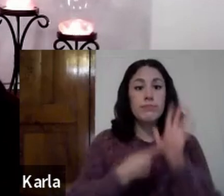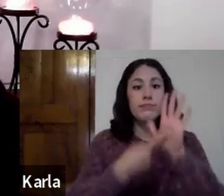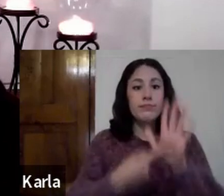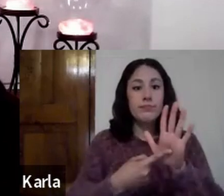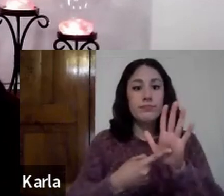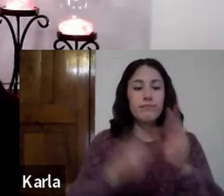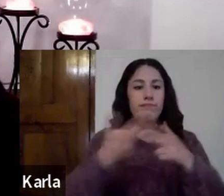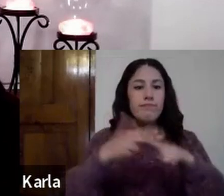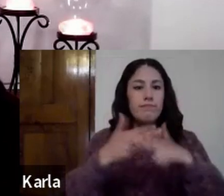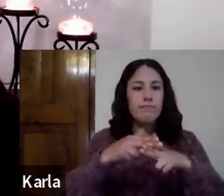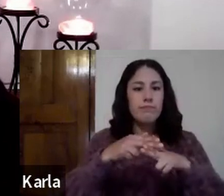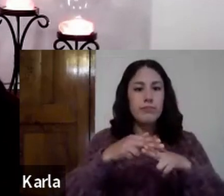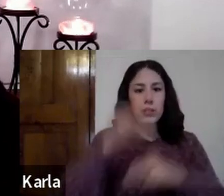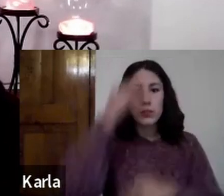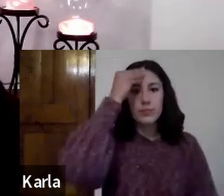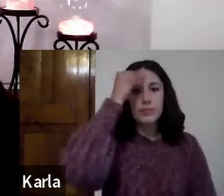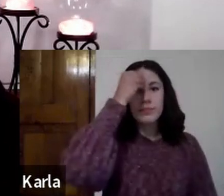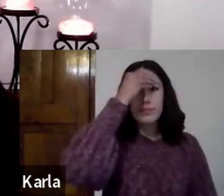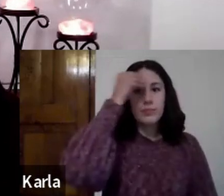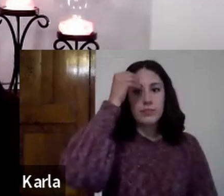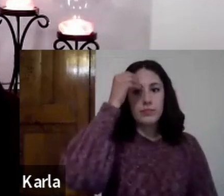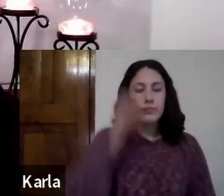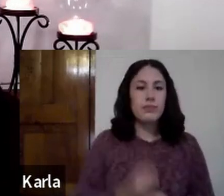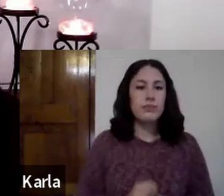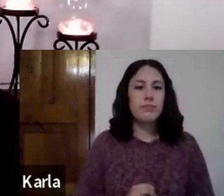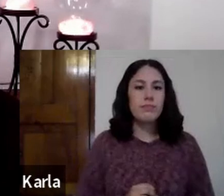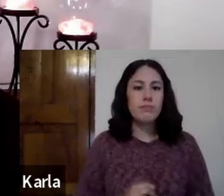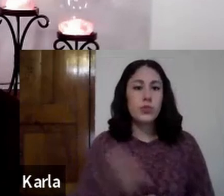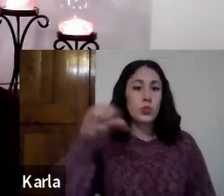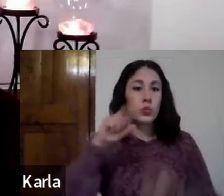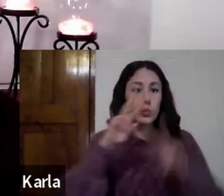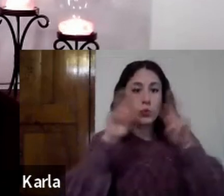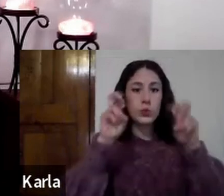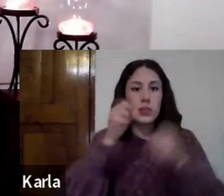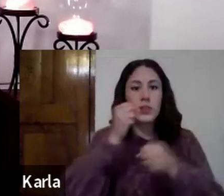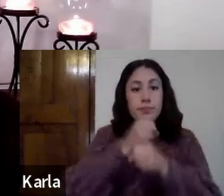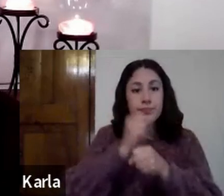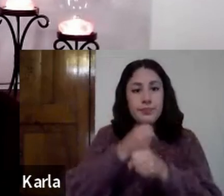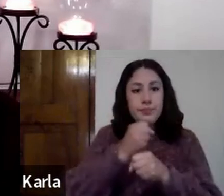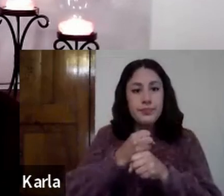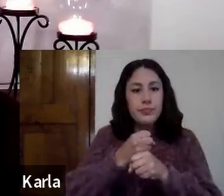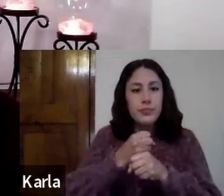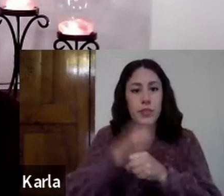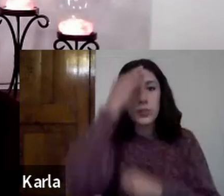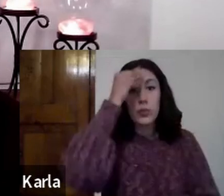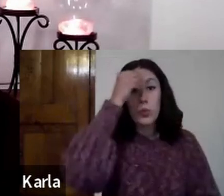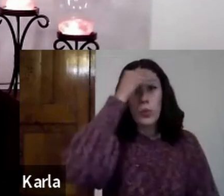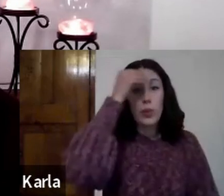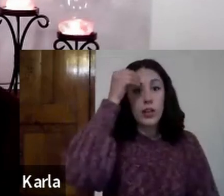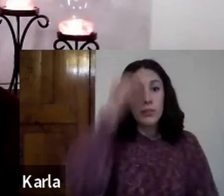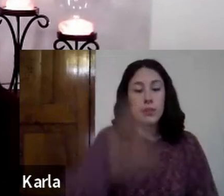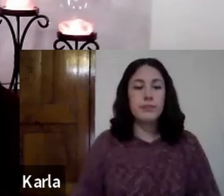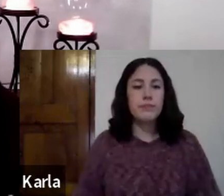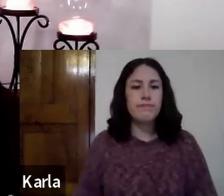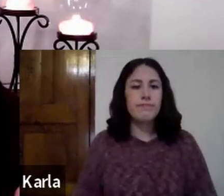cuaresma vamos a hablar acerca de las prácticas cuaresmales así que pues comenzamos antes que